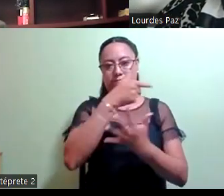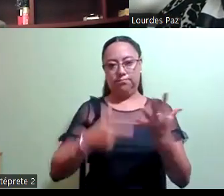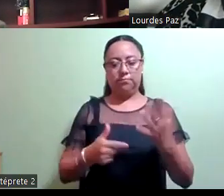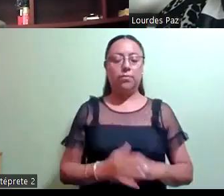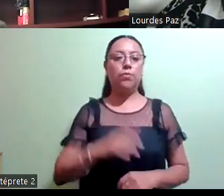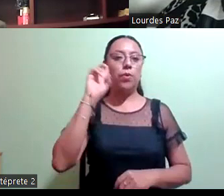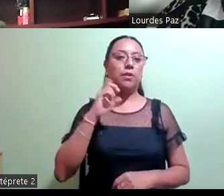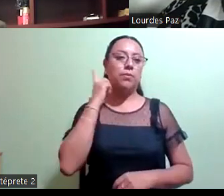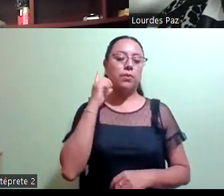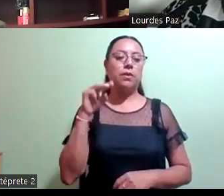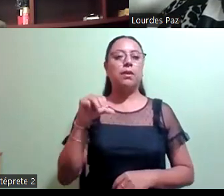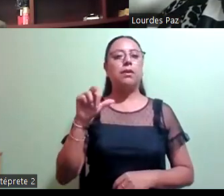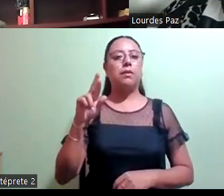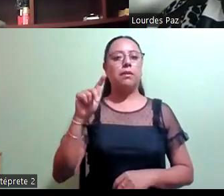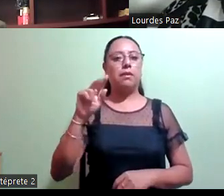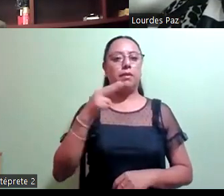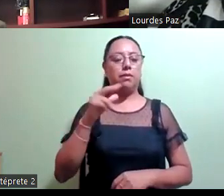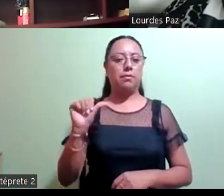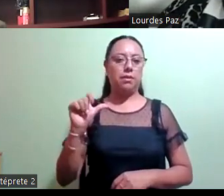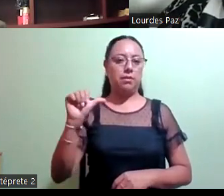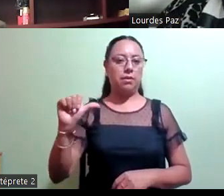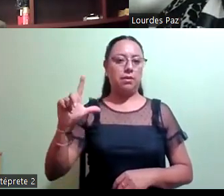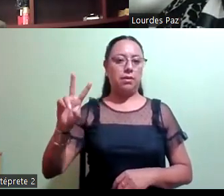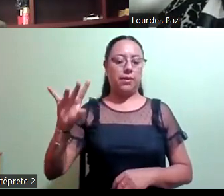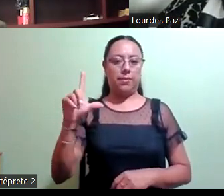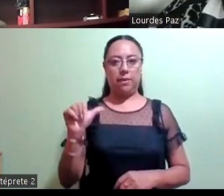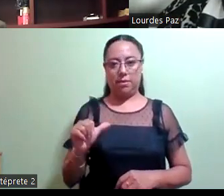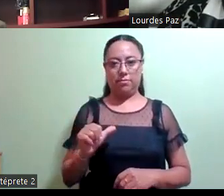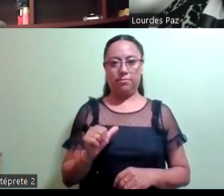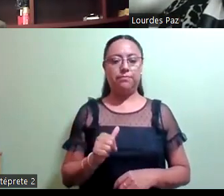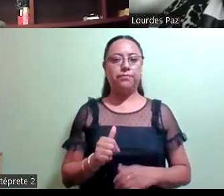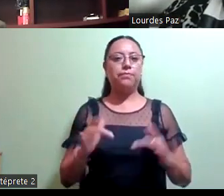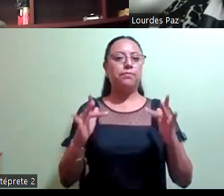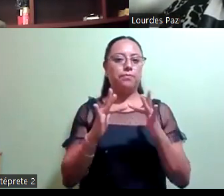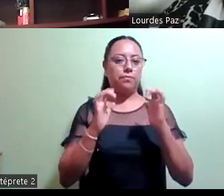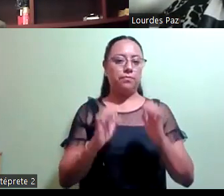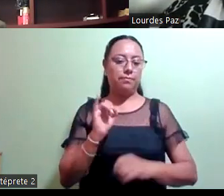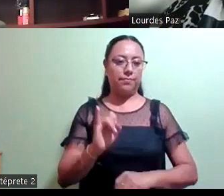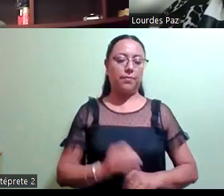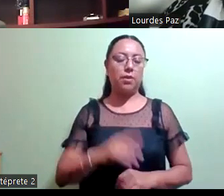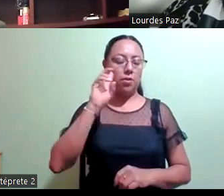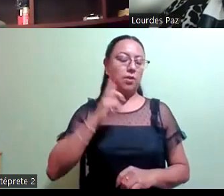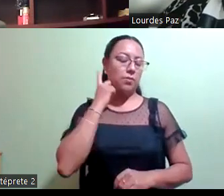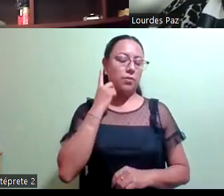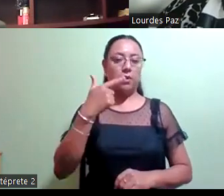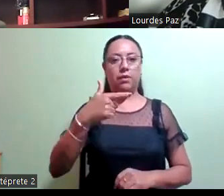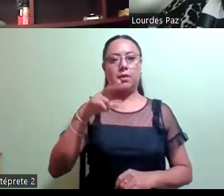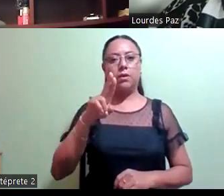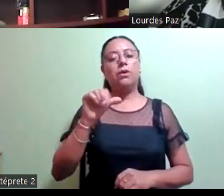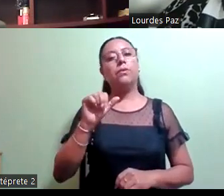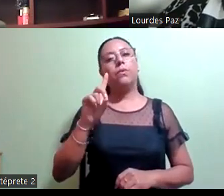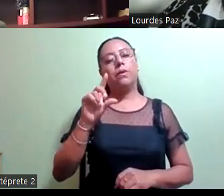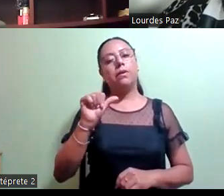Soledad Ávila Ventura. Marta Ávila, presente. Gracias, diputada. Diputada María Guadalupe Morales Rubio.